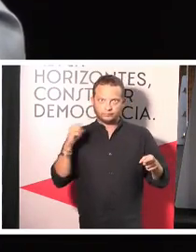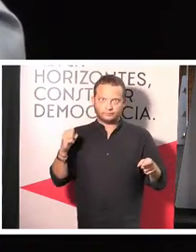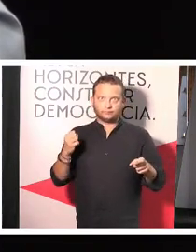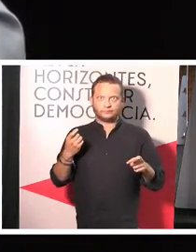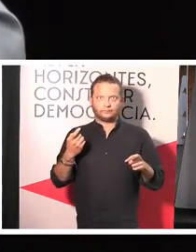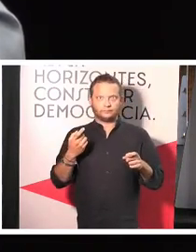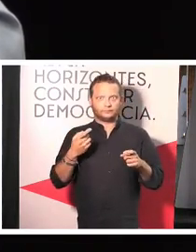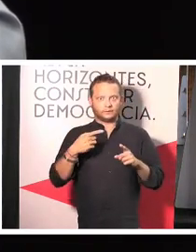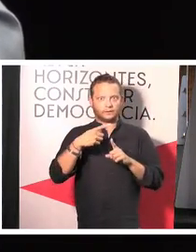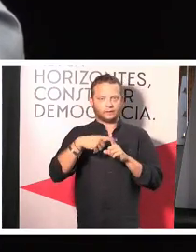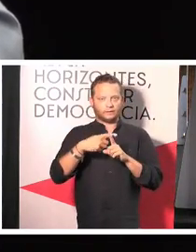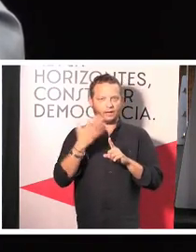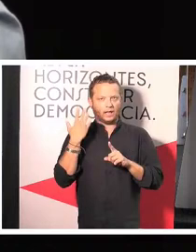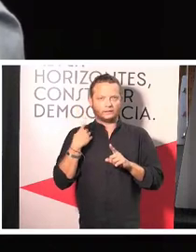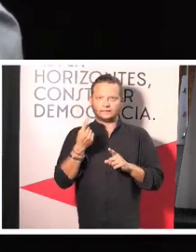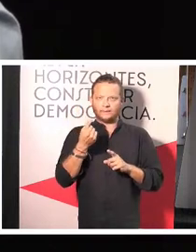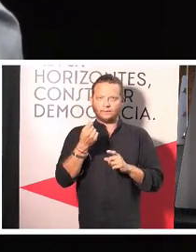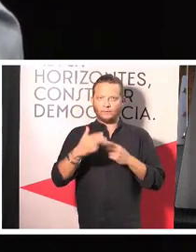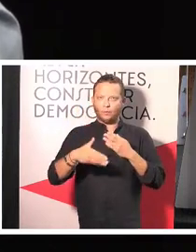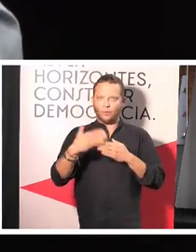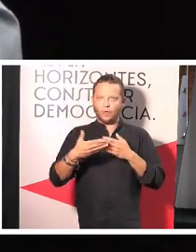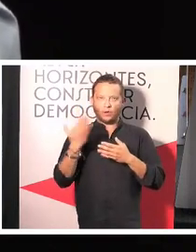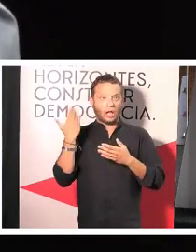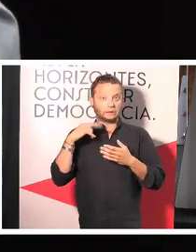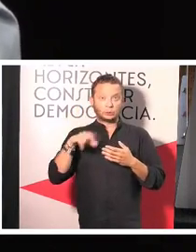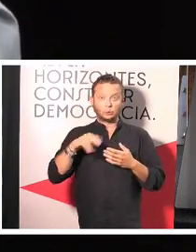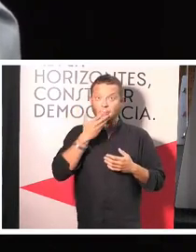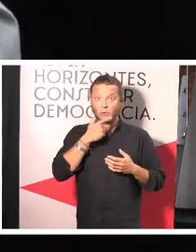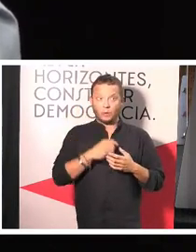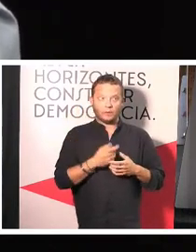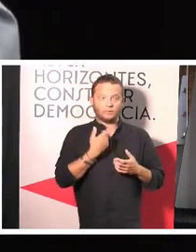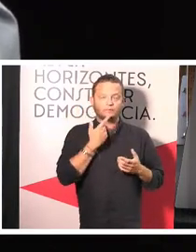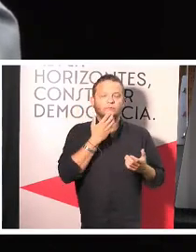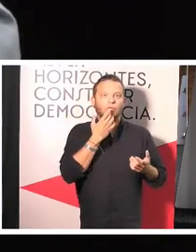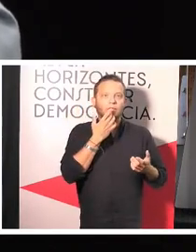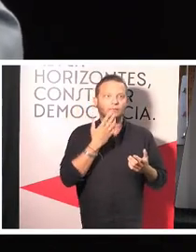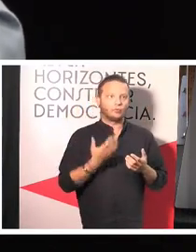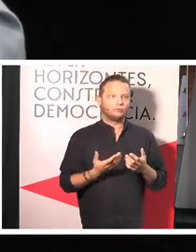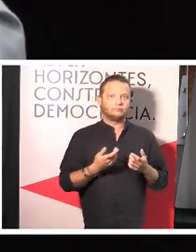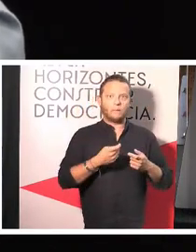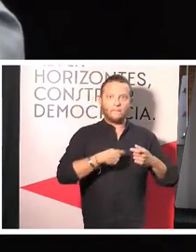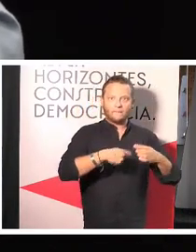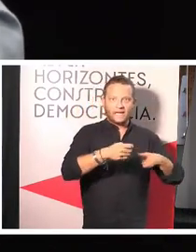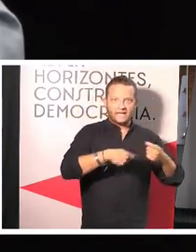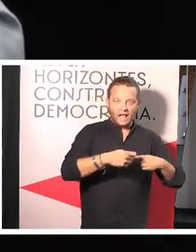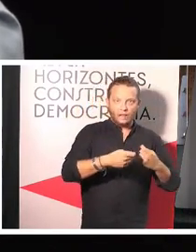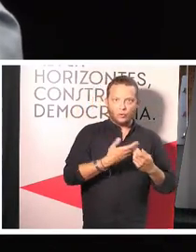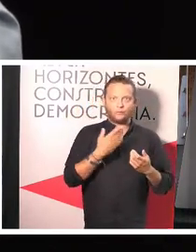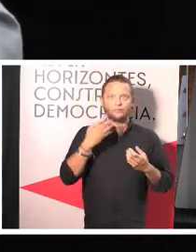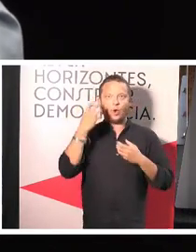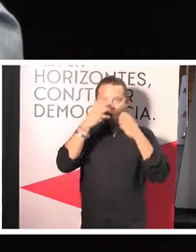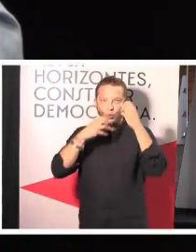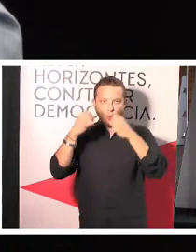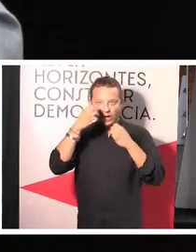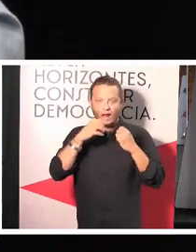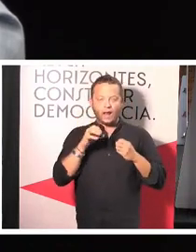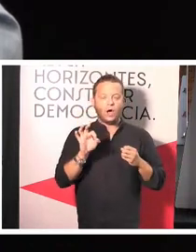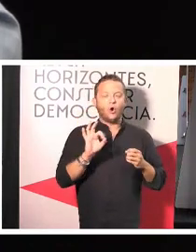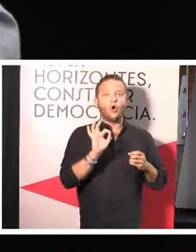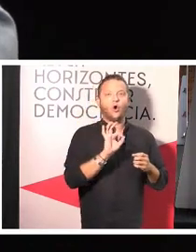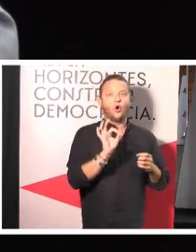niveles desconocidos en el capitalismo moderno. Es decir, las cuotas de mercado que, por ejemplo, tiene Google a la